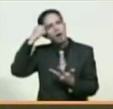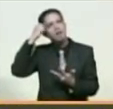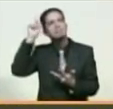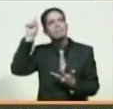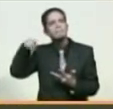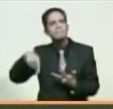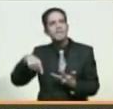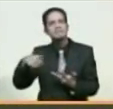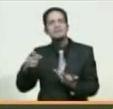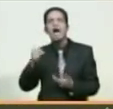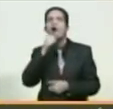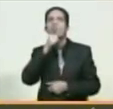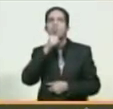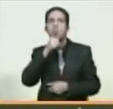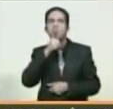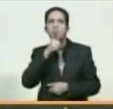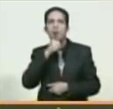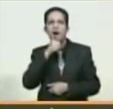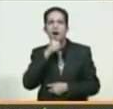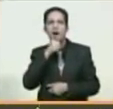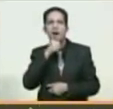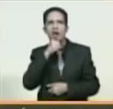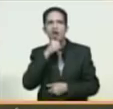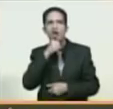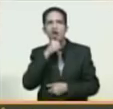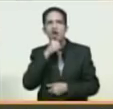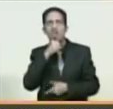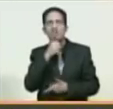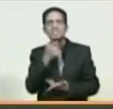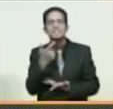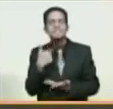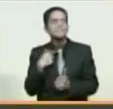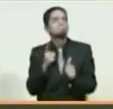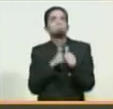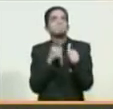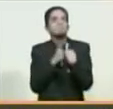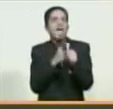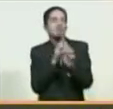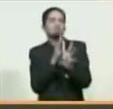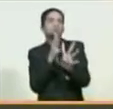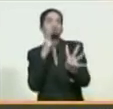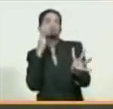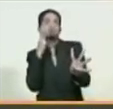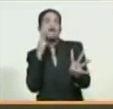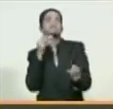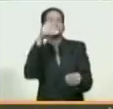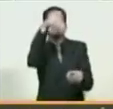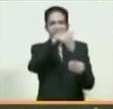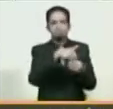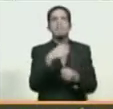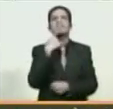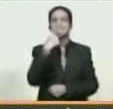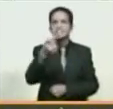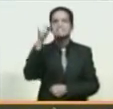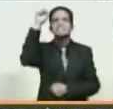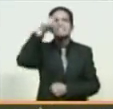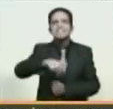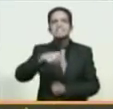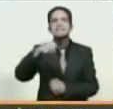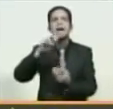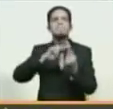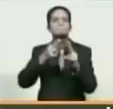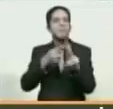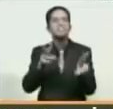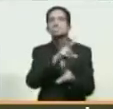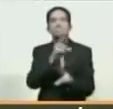nuestros abuelos, de nuestras abuelas, que estaban de primeros en la fila para decirle sí a la paz, no a la